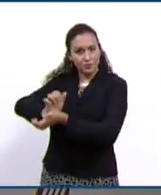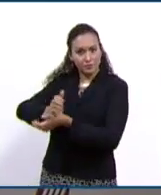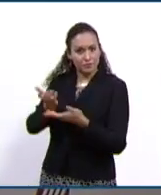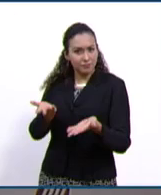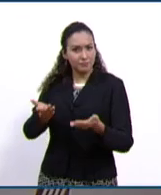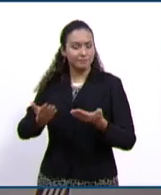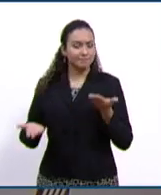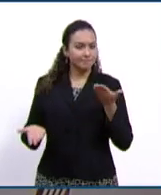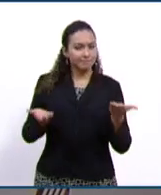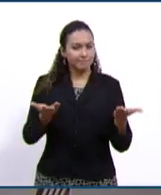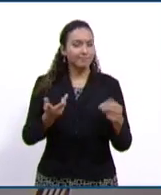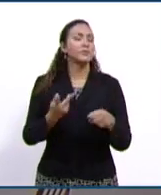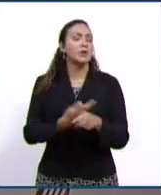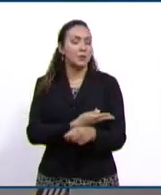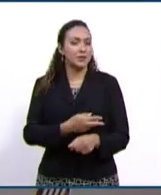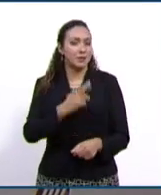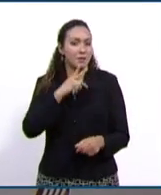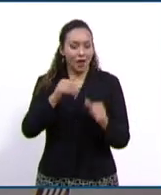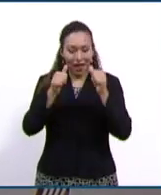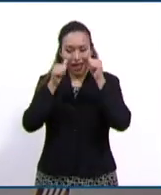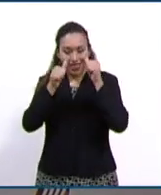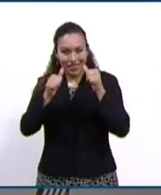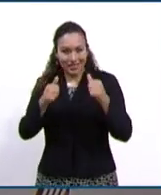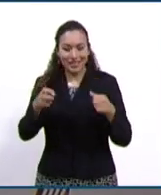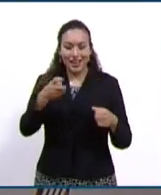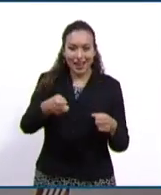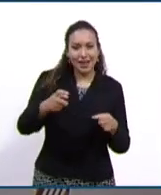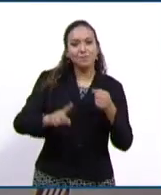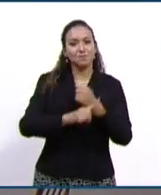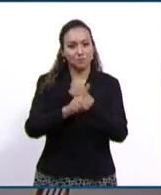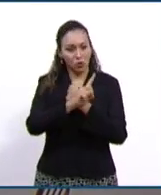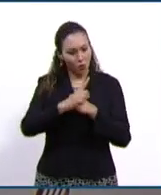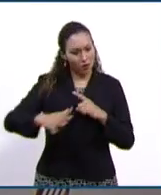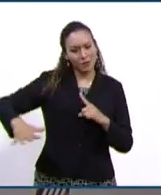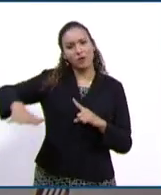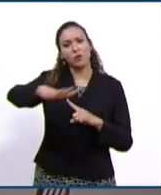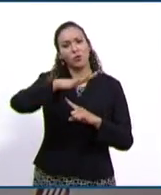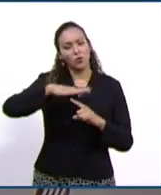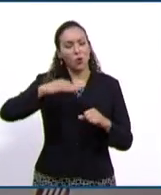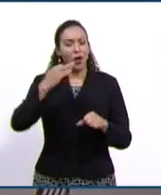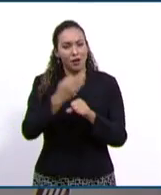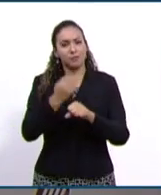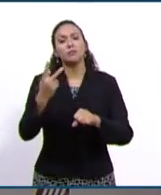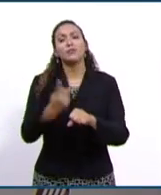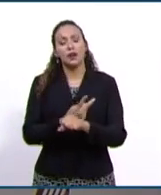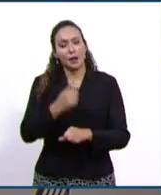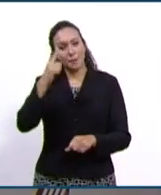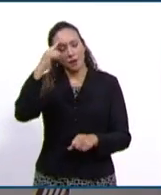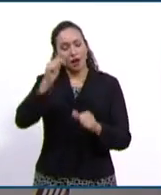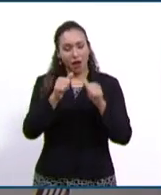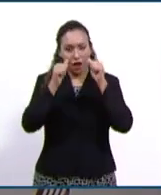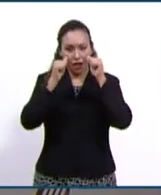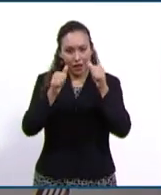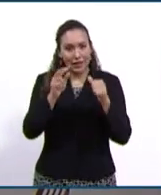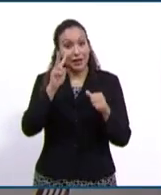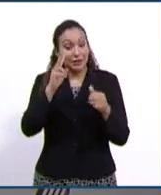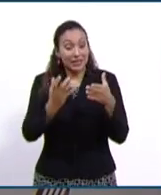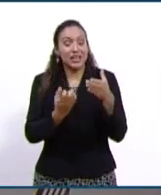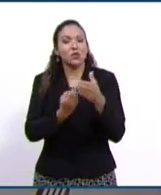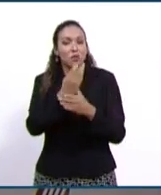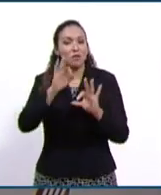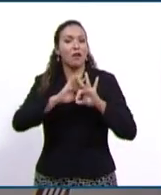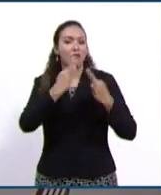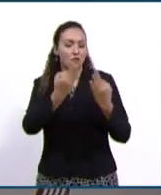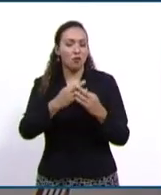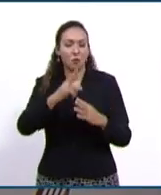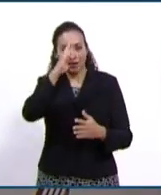hombres, sino atender a esta realidad, visibilizando y atendiendo un nuevo tipo de violencia con la